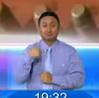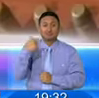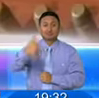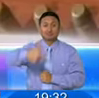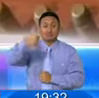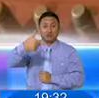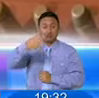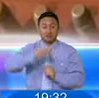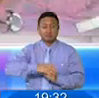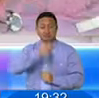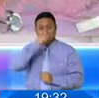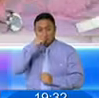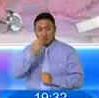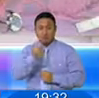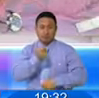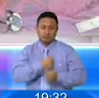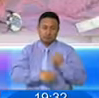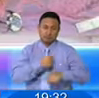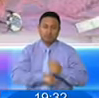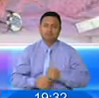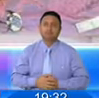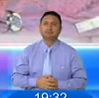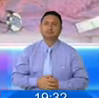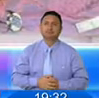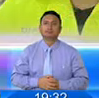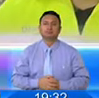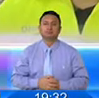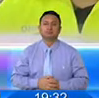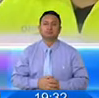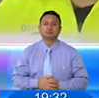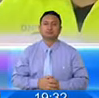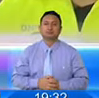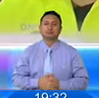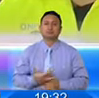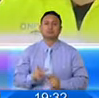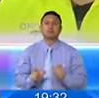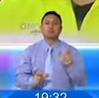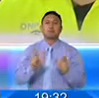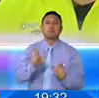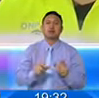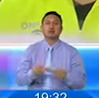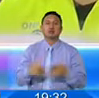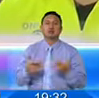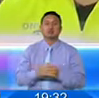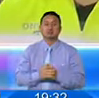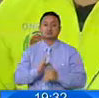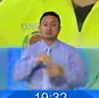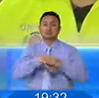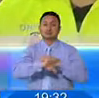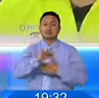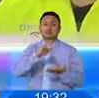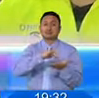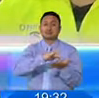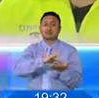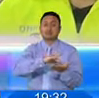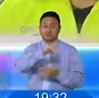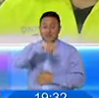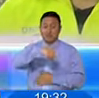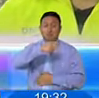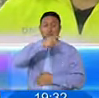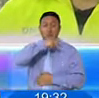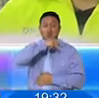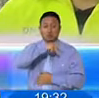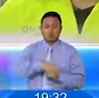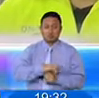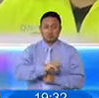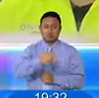y comercialización de sustancias sujetas a fiscalización. Estas personas ingresaron a las farmacias en la ciudad de Puerto Viejo con armas